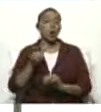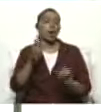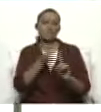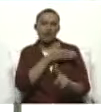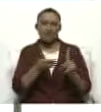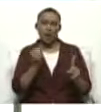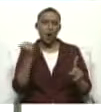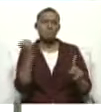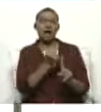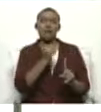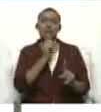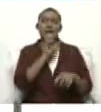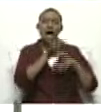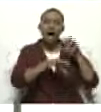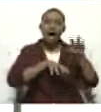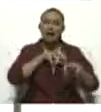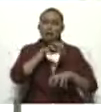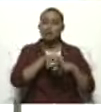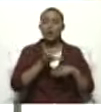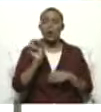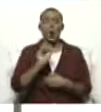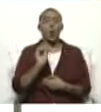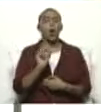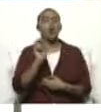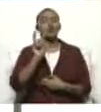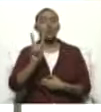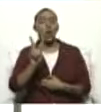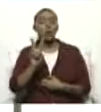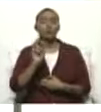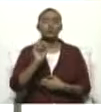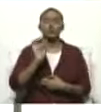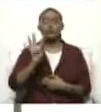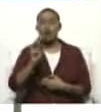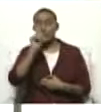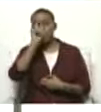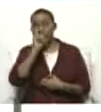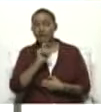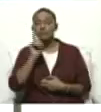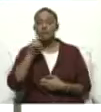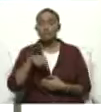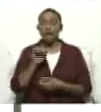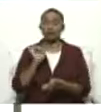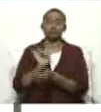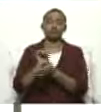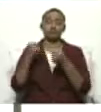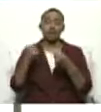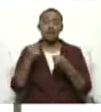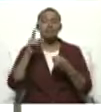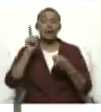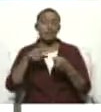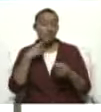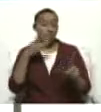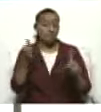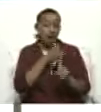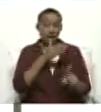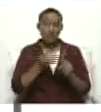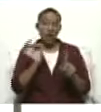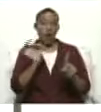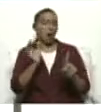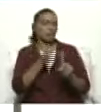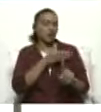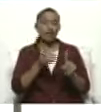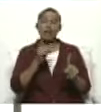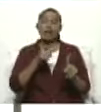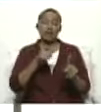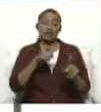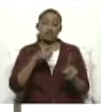maltrato animal con pena de prisión de 2 a 4 años con la correspondiente obligación de asumir los gastos médicos veterinarios por el daño